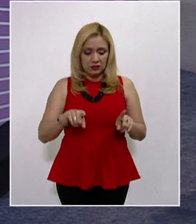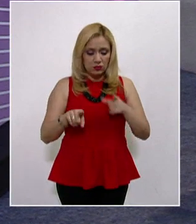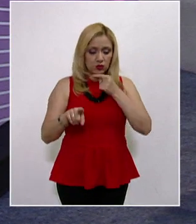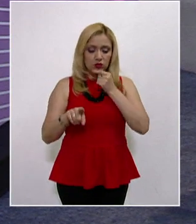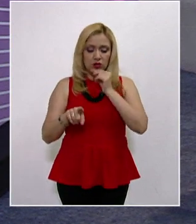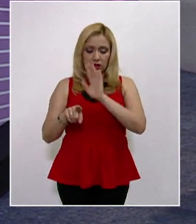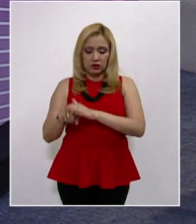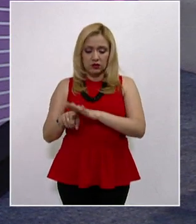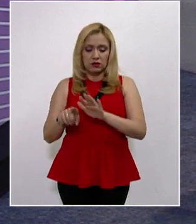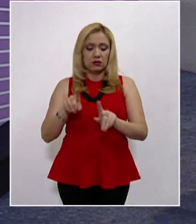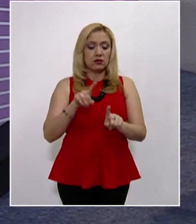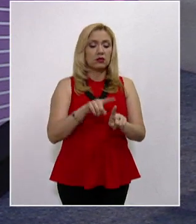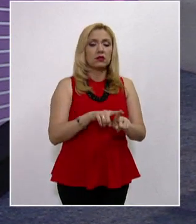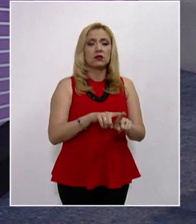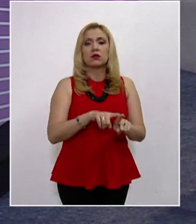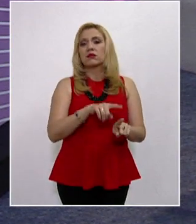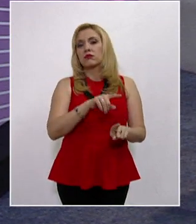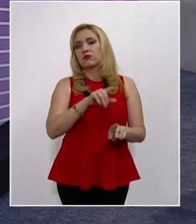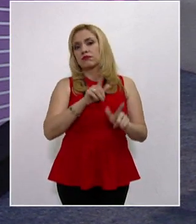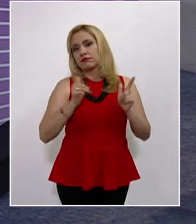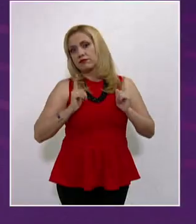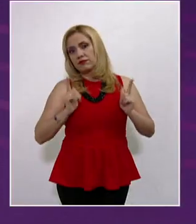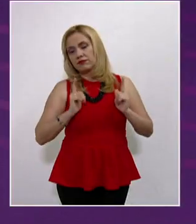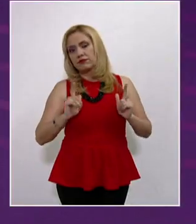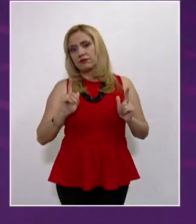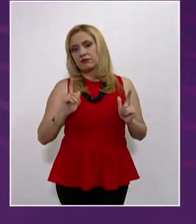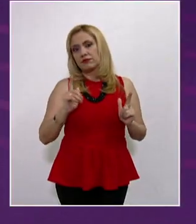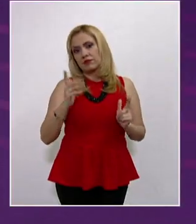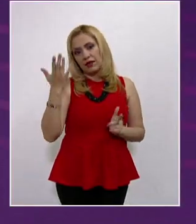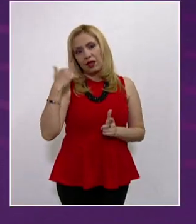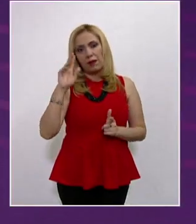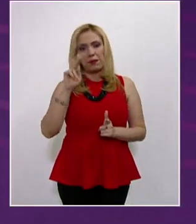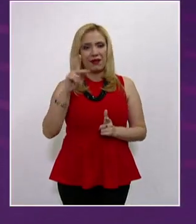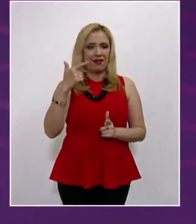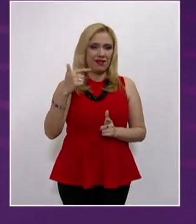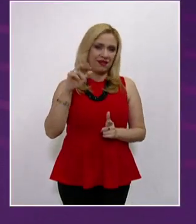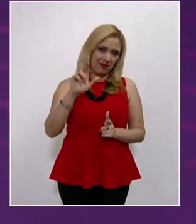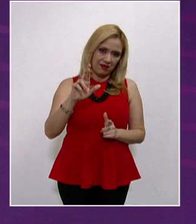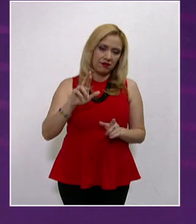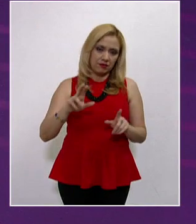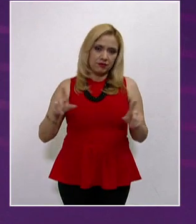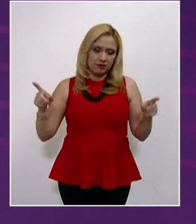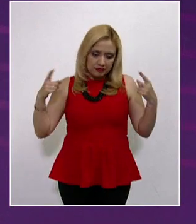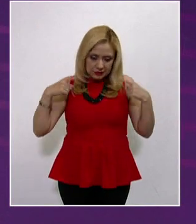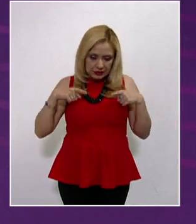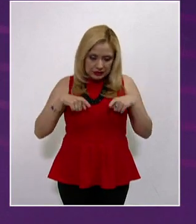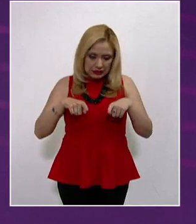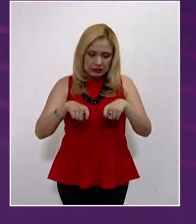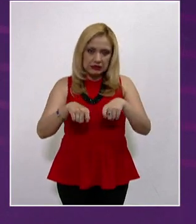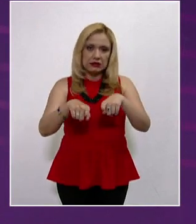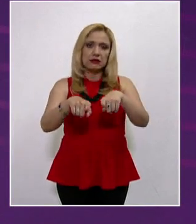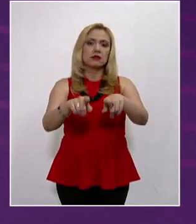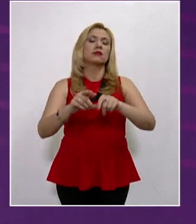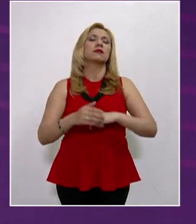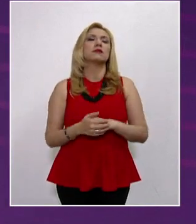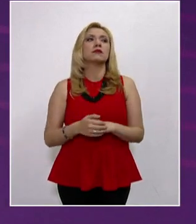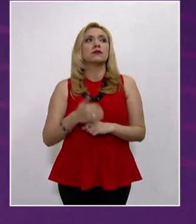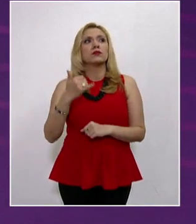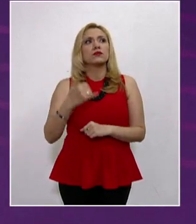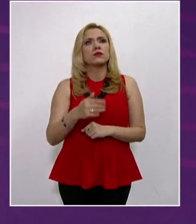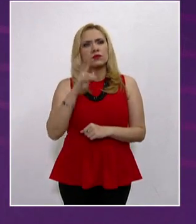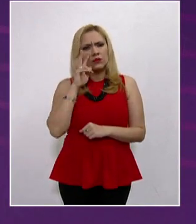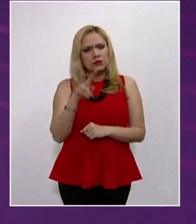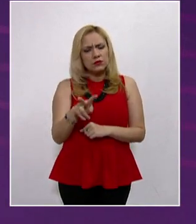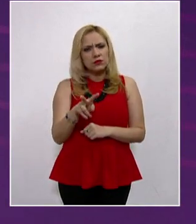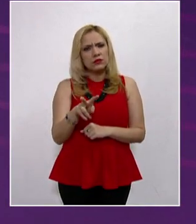investigaciones que estén a cargo de la Fiscalía General de la República o en su caso entonces la Procuraduría General de la República. Y lo vemos